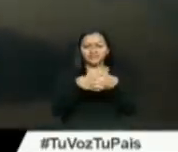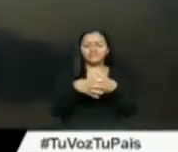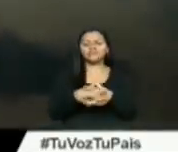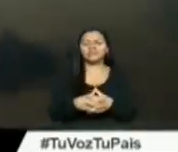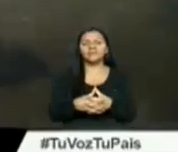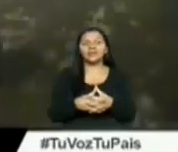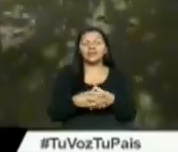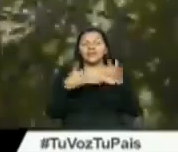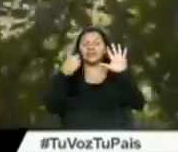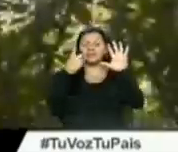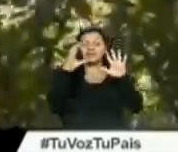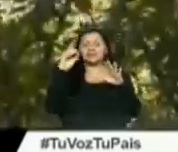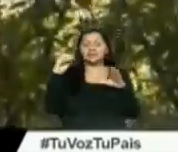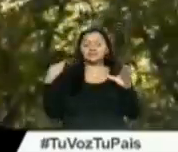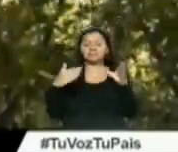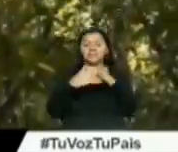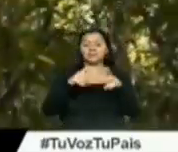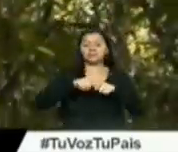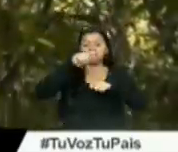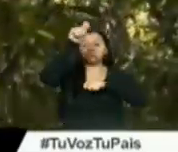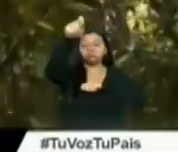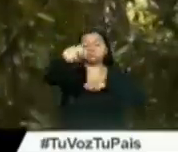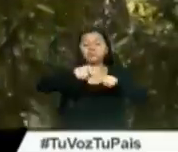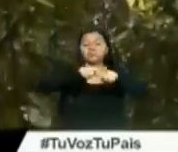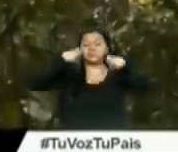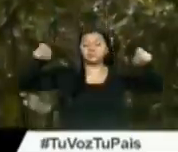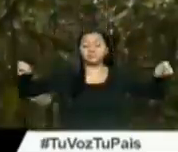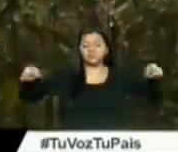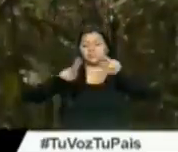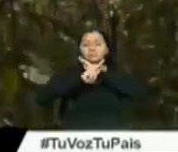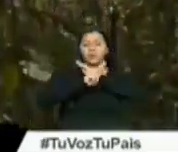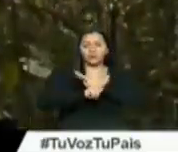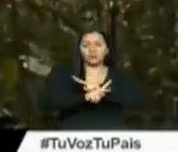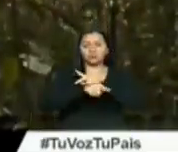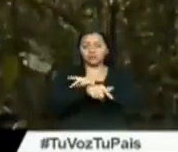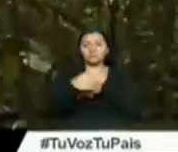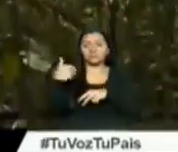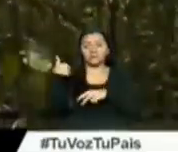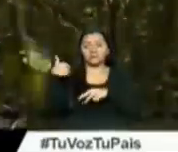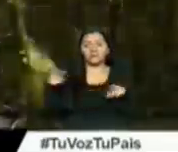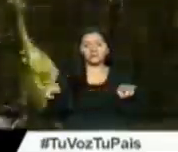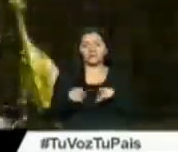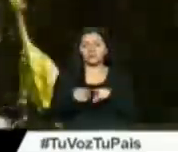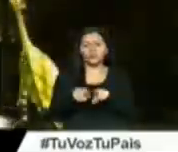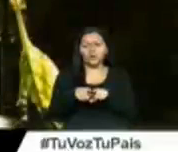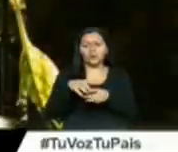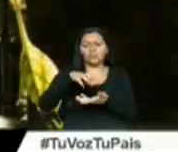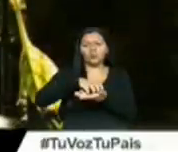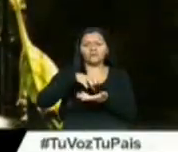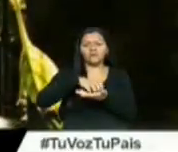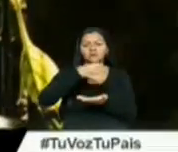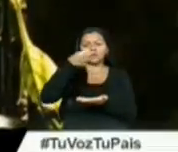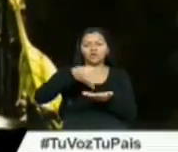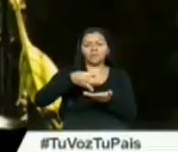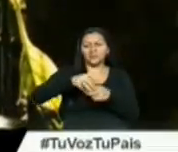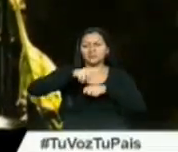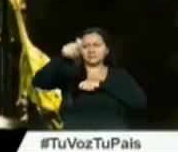Más de 600.000 hectáreas de área protegida, casi igual a la extensión de la provincia de